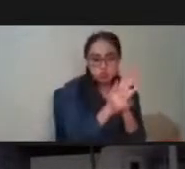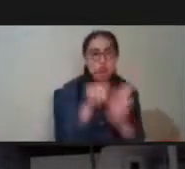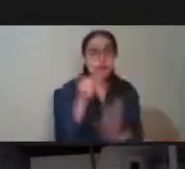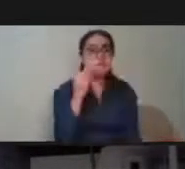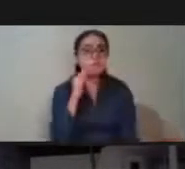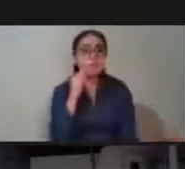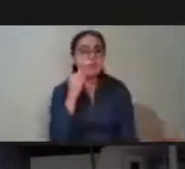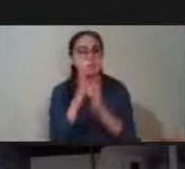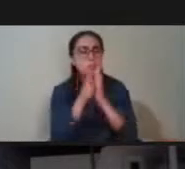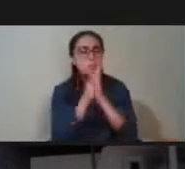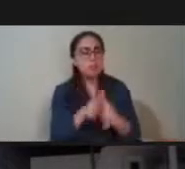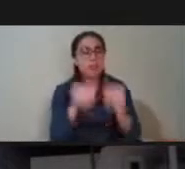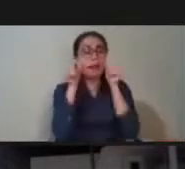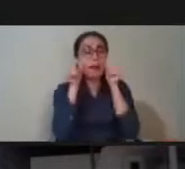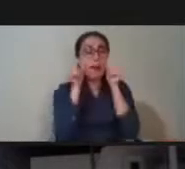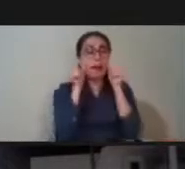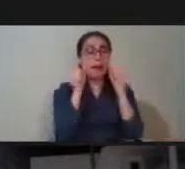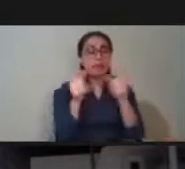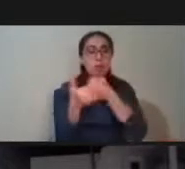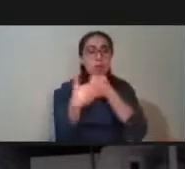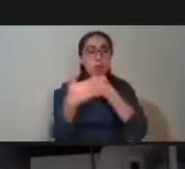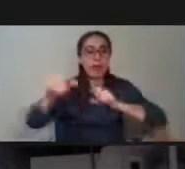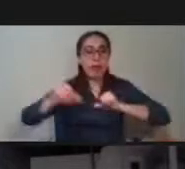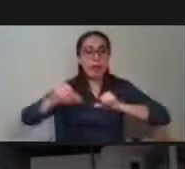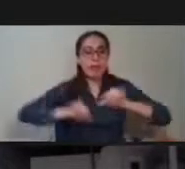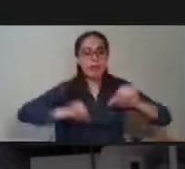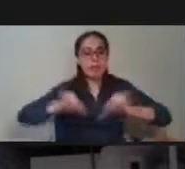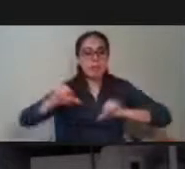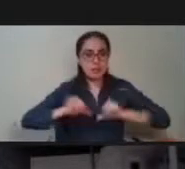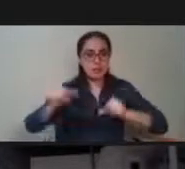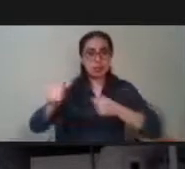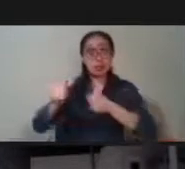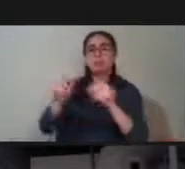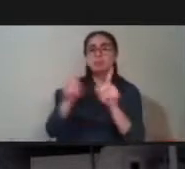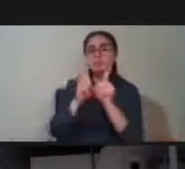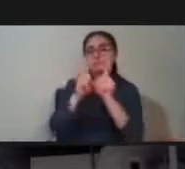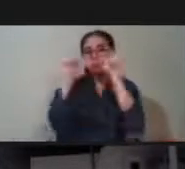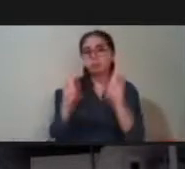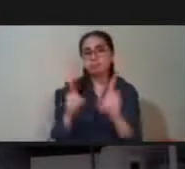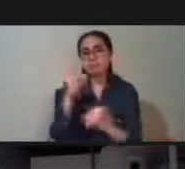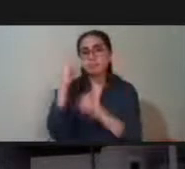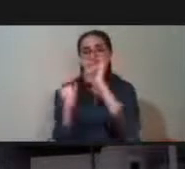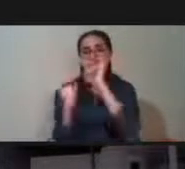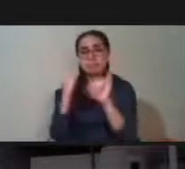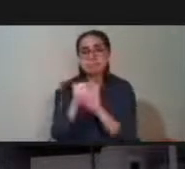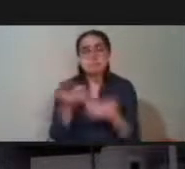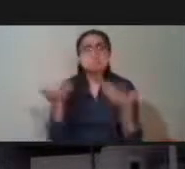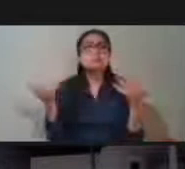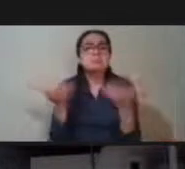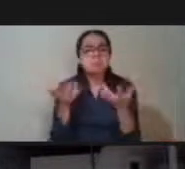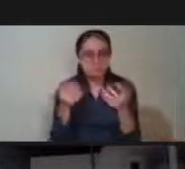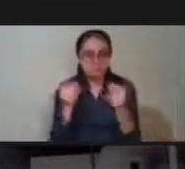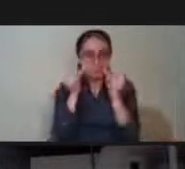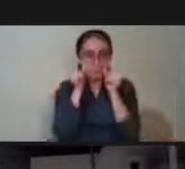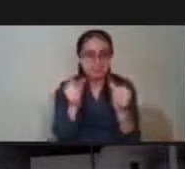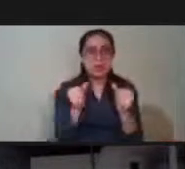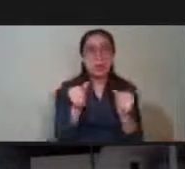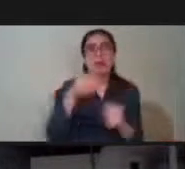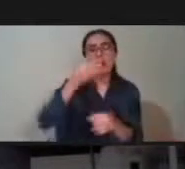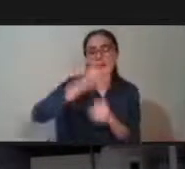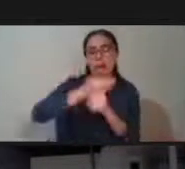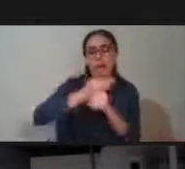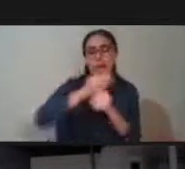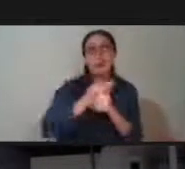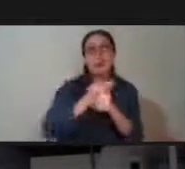estén atentos a la próxima actividad del Diplomado Internacional y por supuesto que todos los que están aquí reunidos en el Zoom